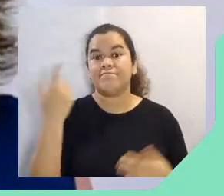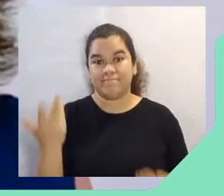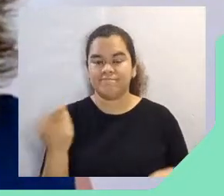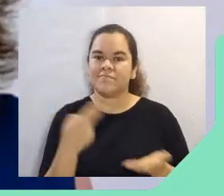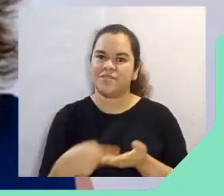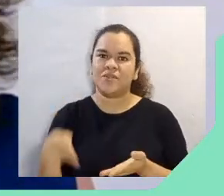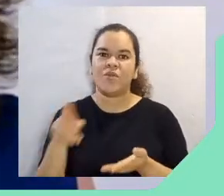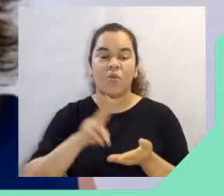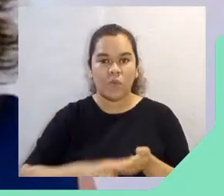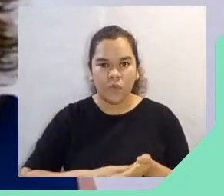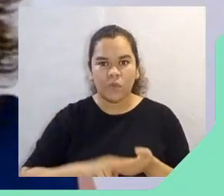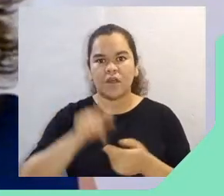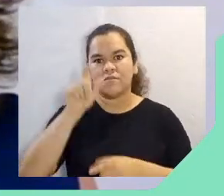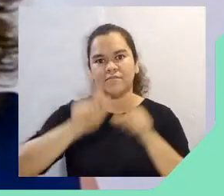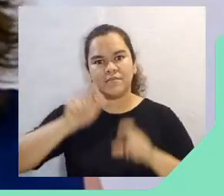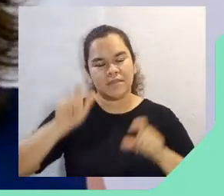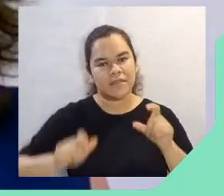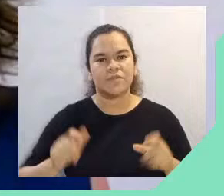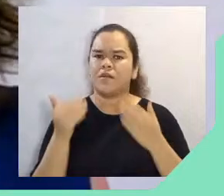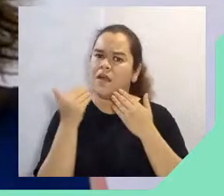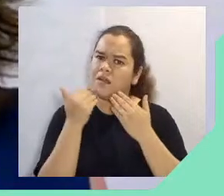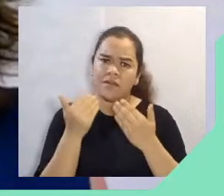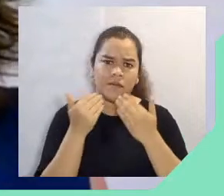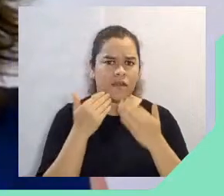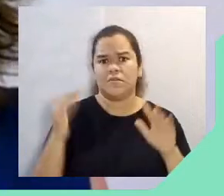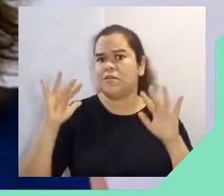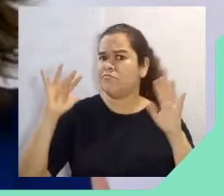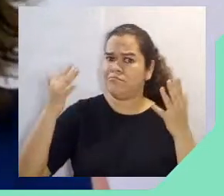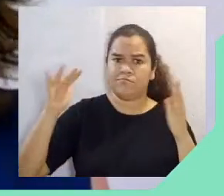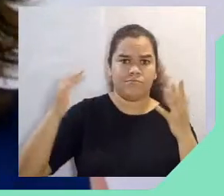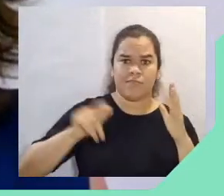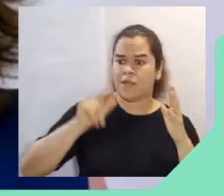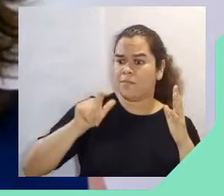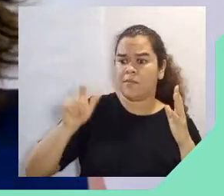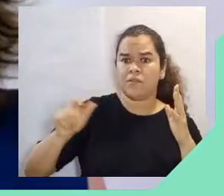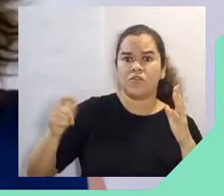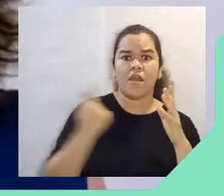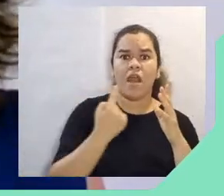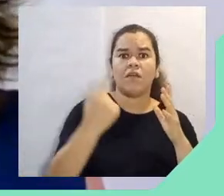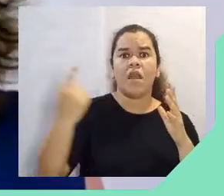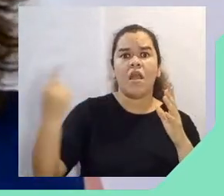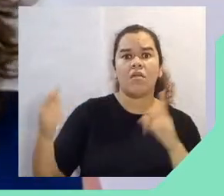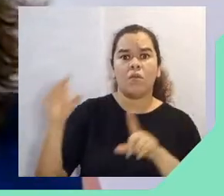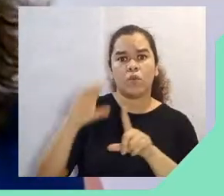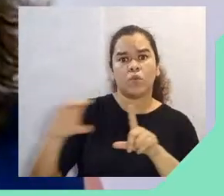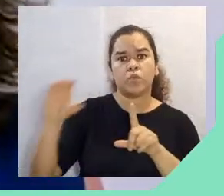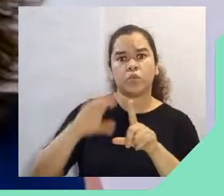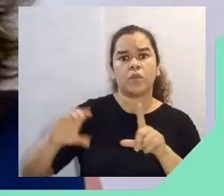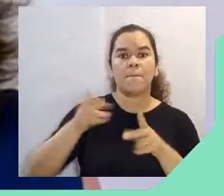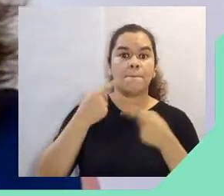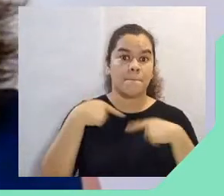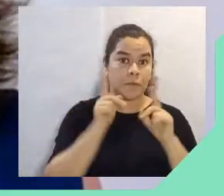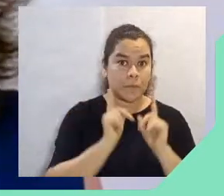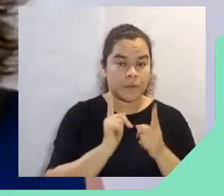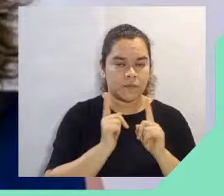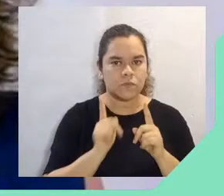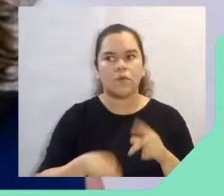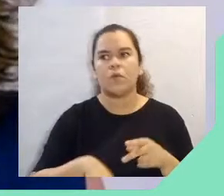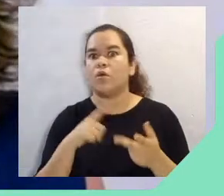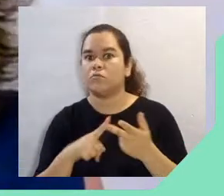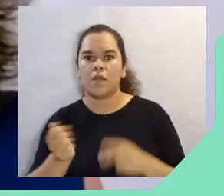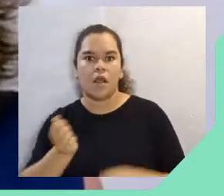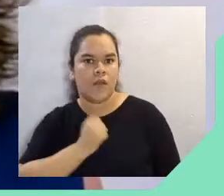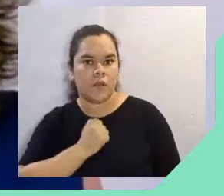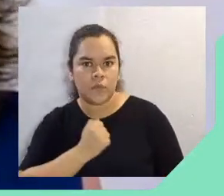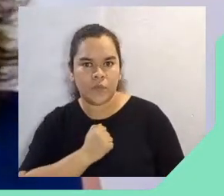un agradecimiento, un reconocimiento enorme para todos y cada uno de los profesores y